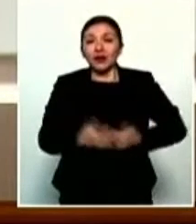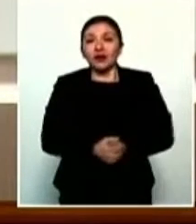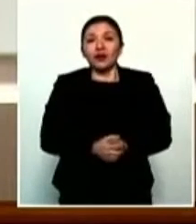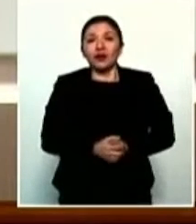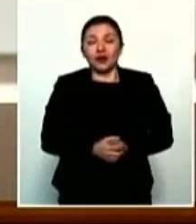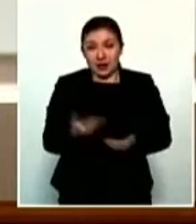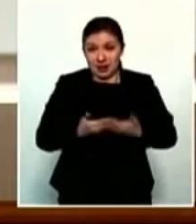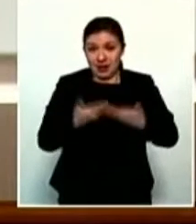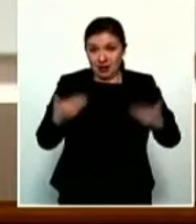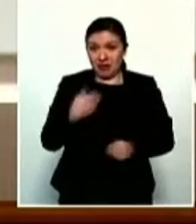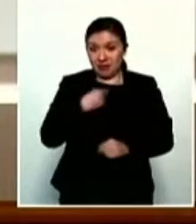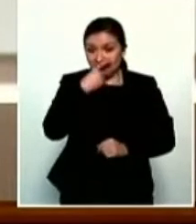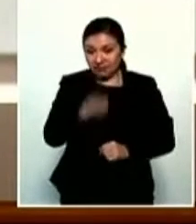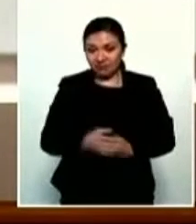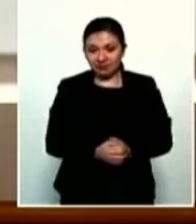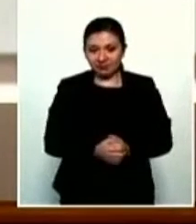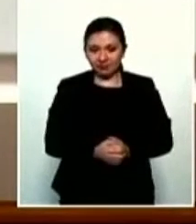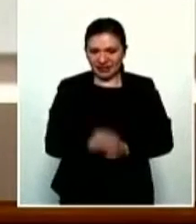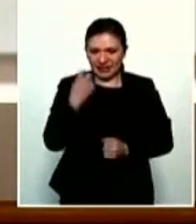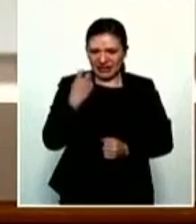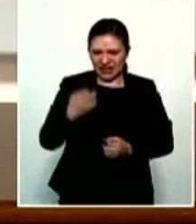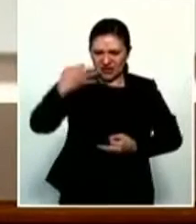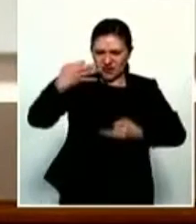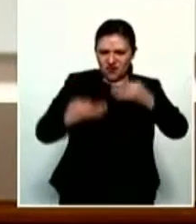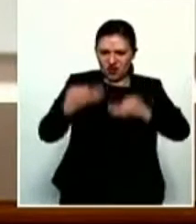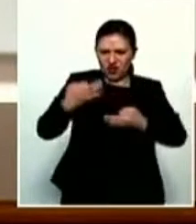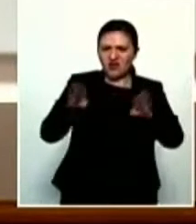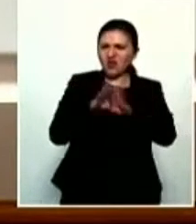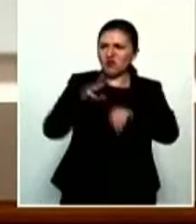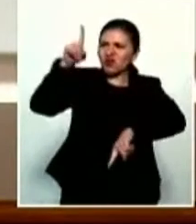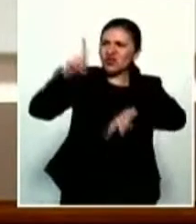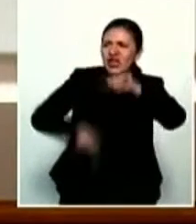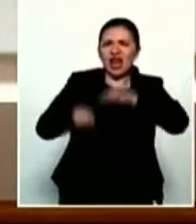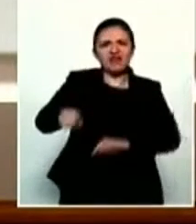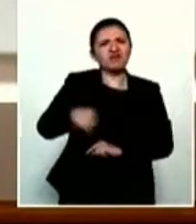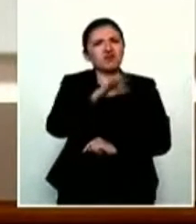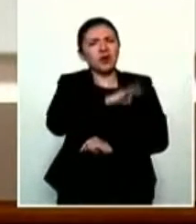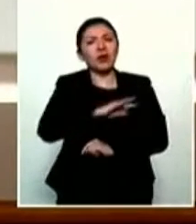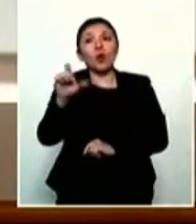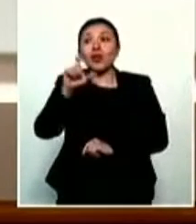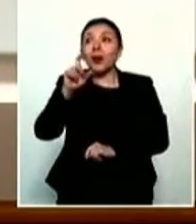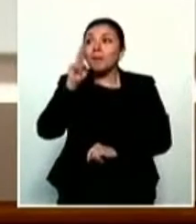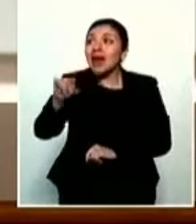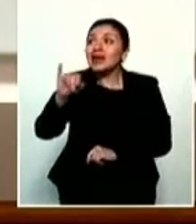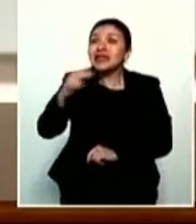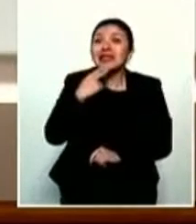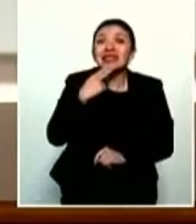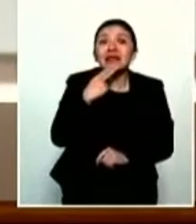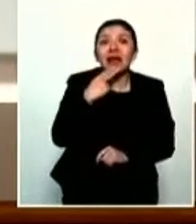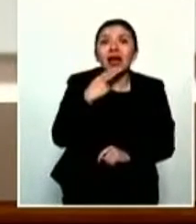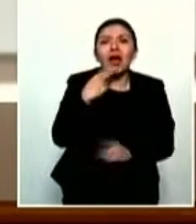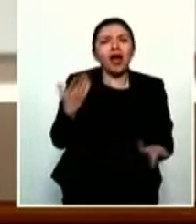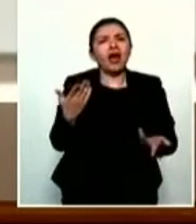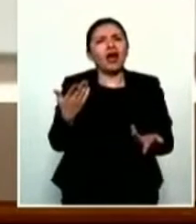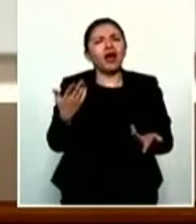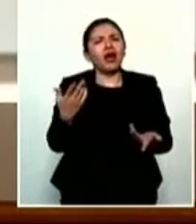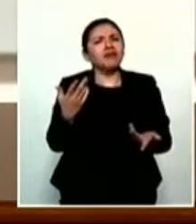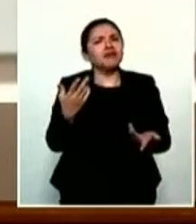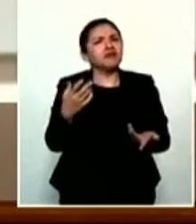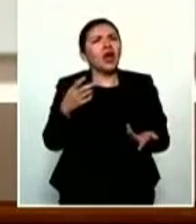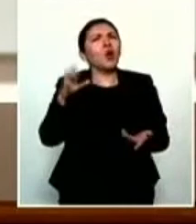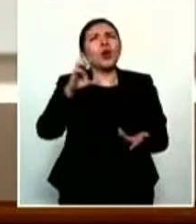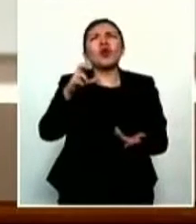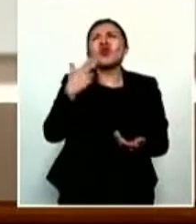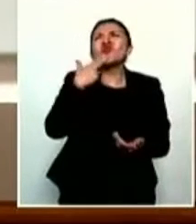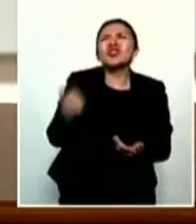podemos decir que nos quitaron esa facultad a la Corte cuando se dieron cuenta que podía servir para algo. Era muy cómoda mientras no